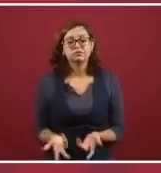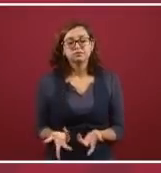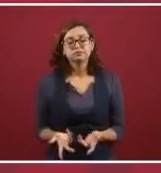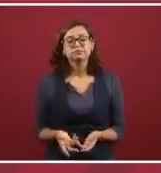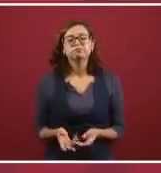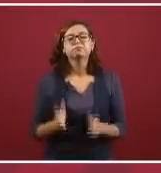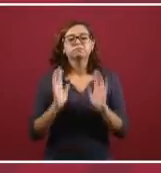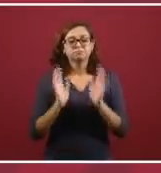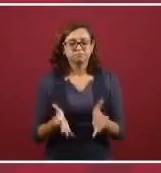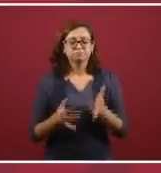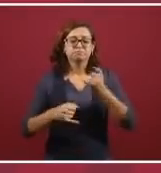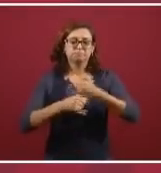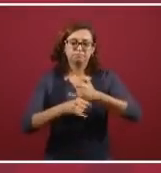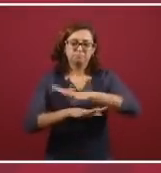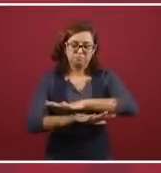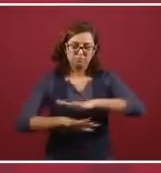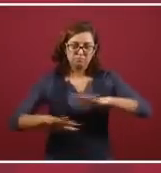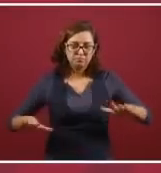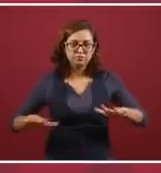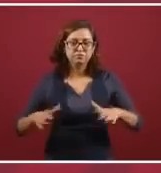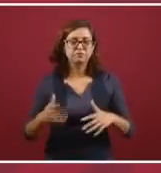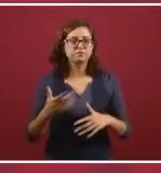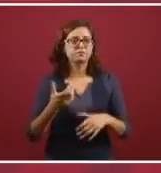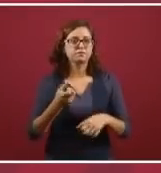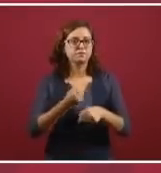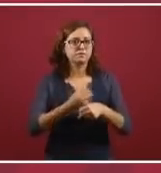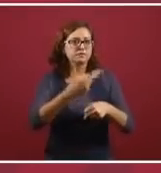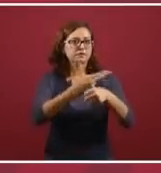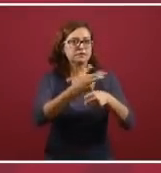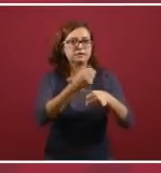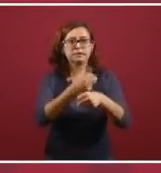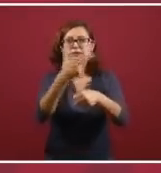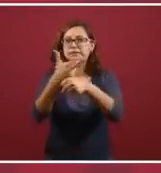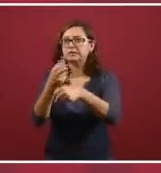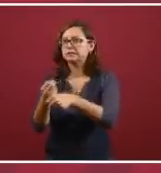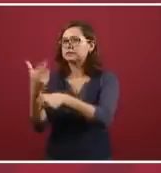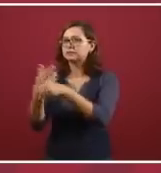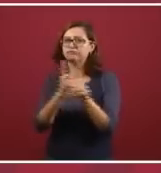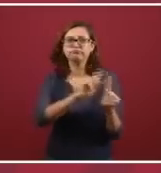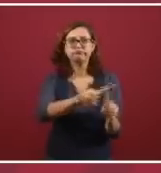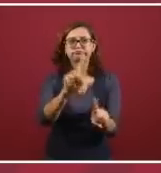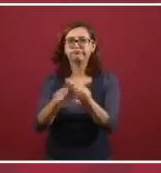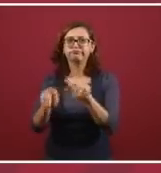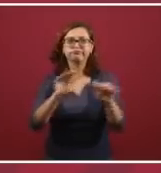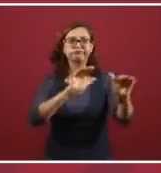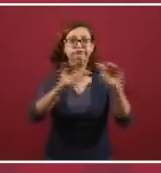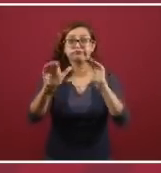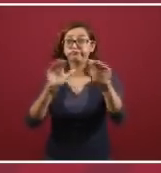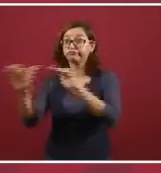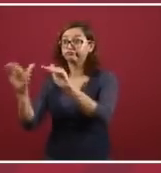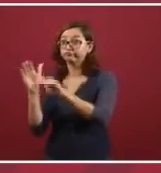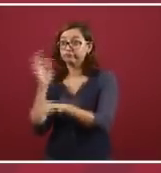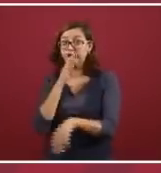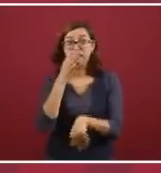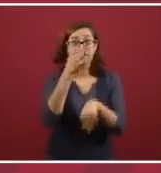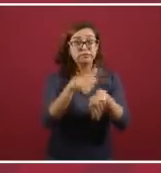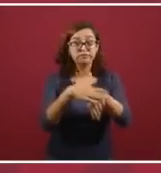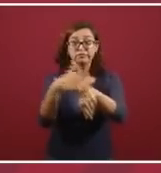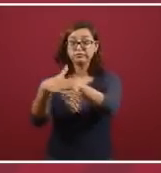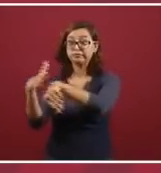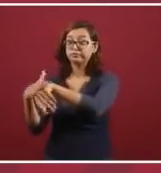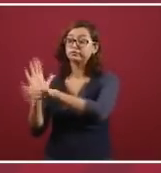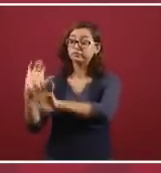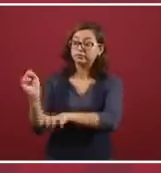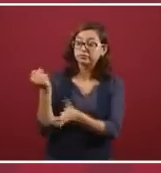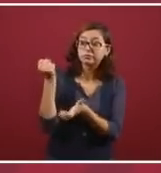informando a todas las secretarías cuánto es el techo financiero